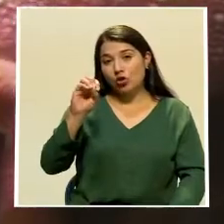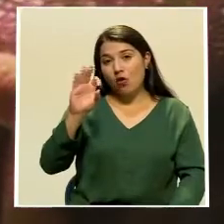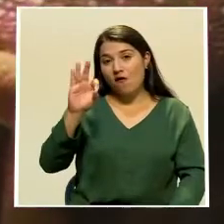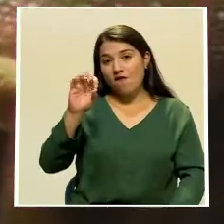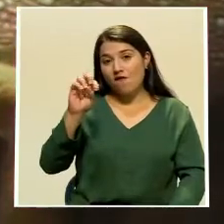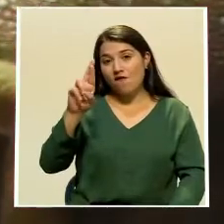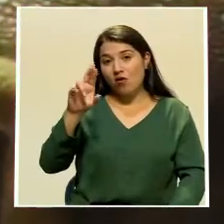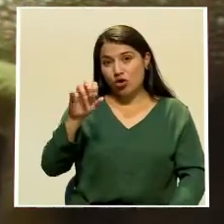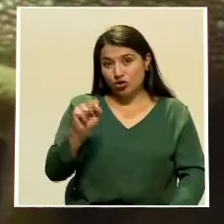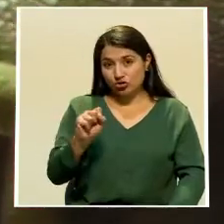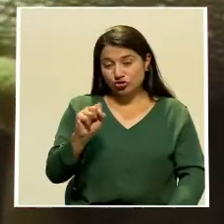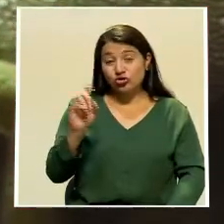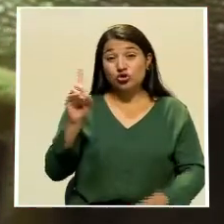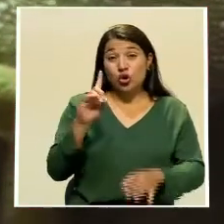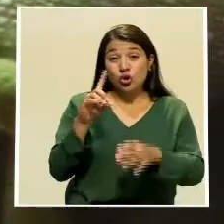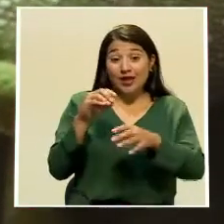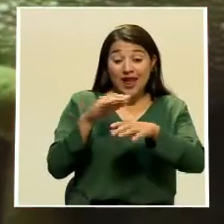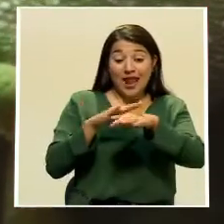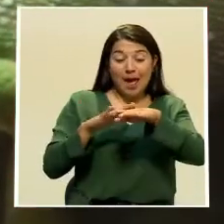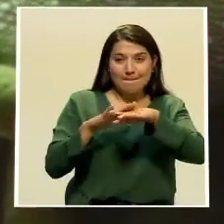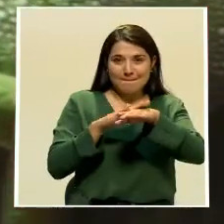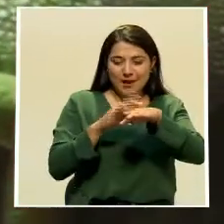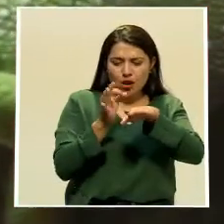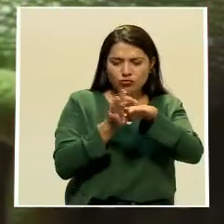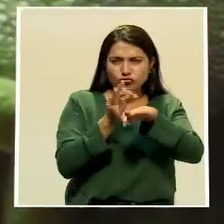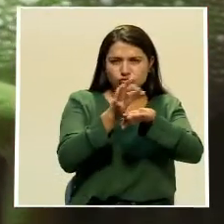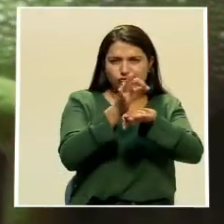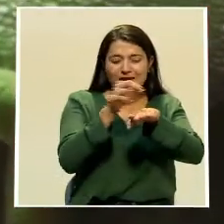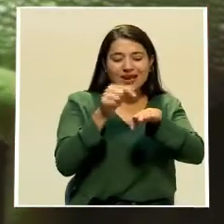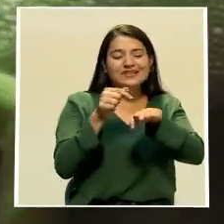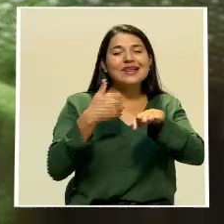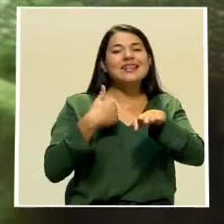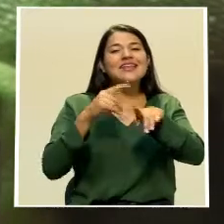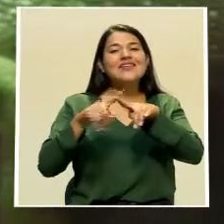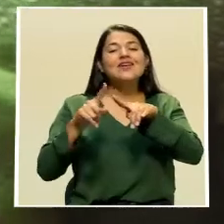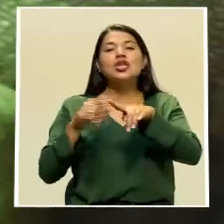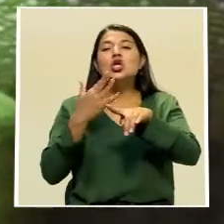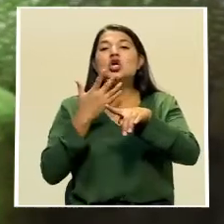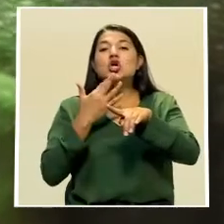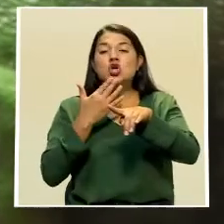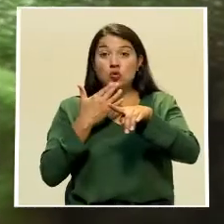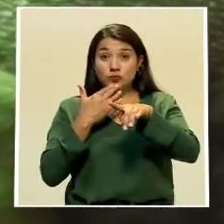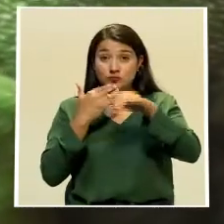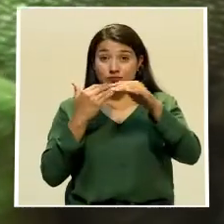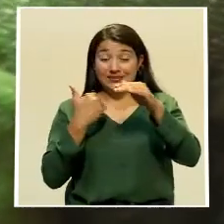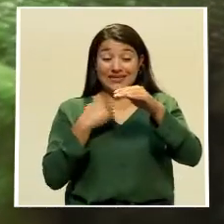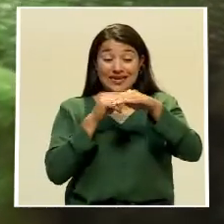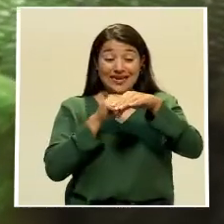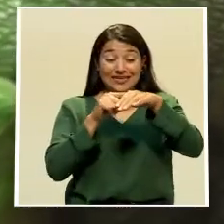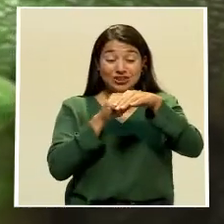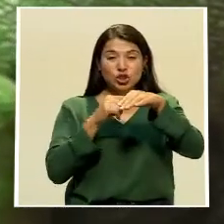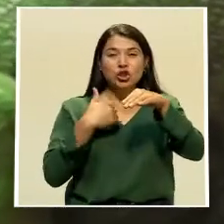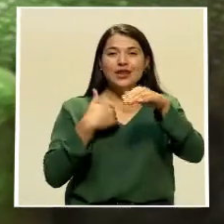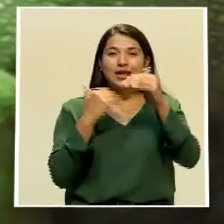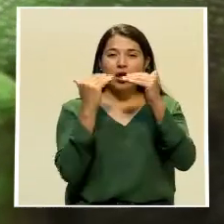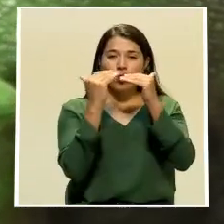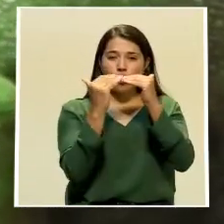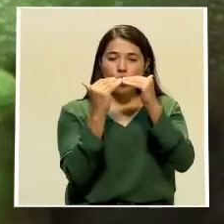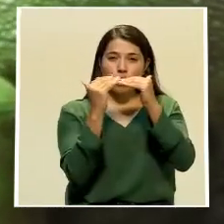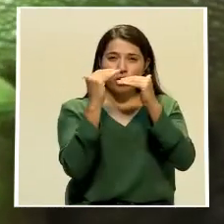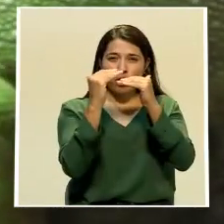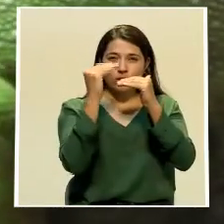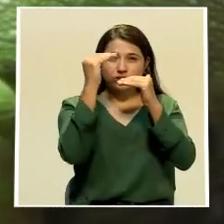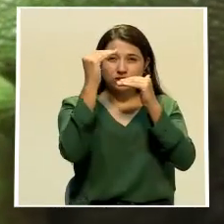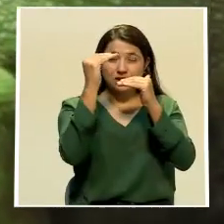se ubican en la parte externa de la piel y se distribuyen en 3 capas. La parte superior contiene los pigmentos